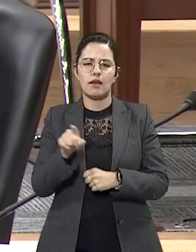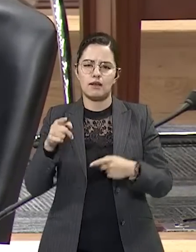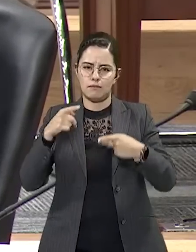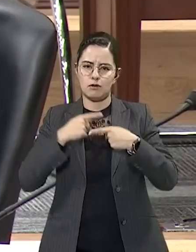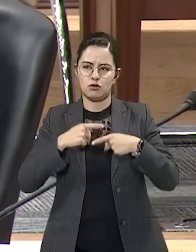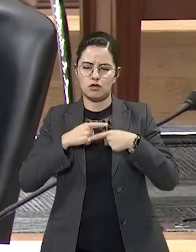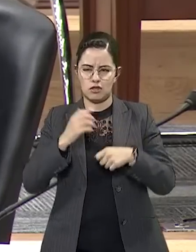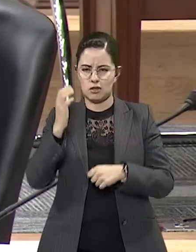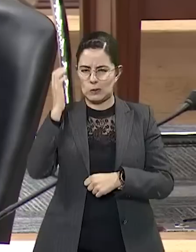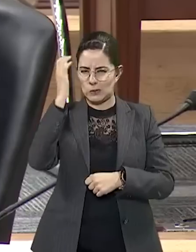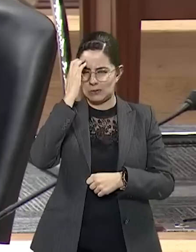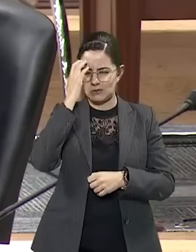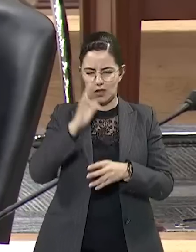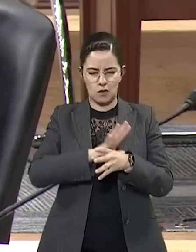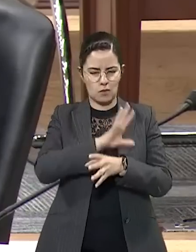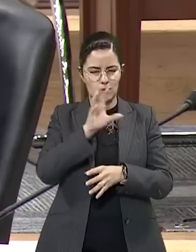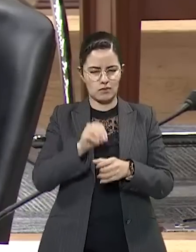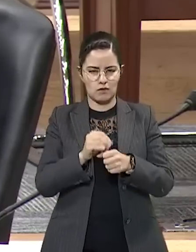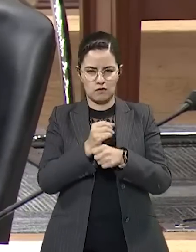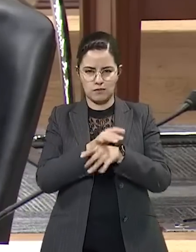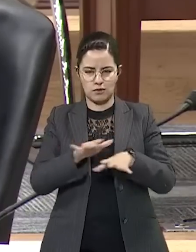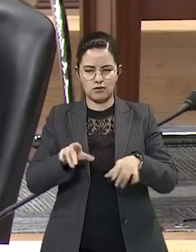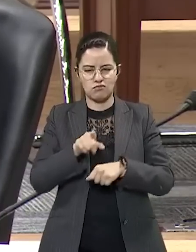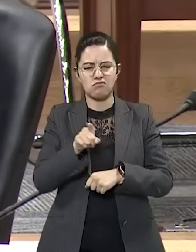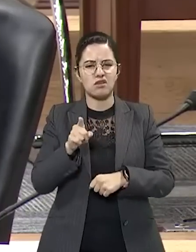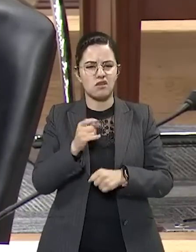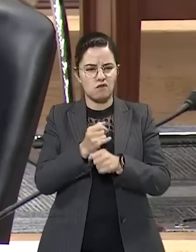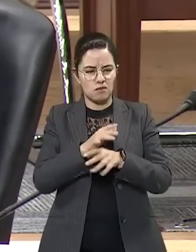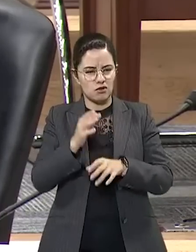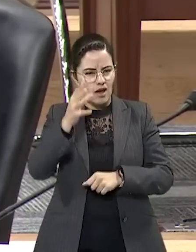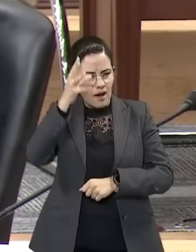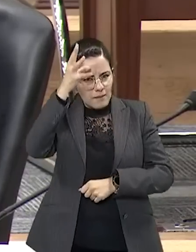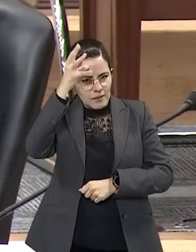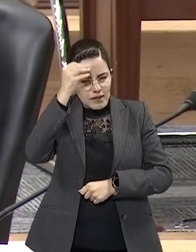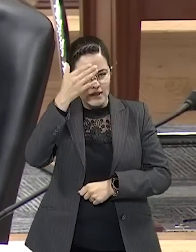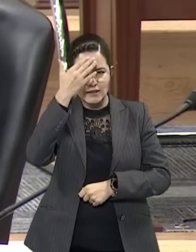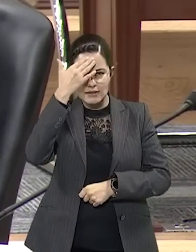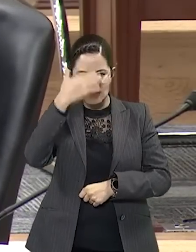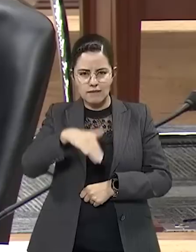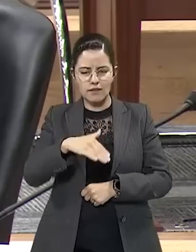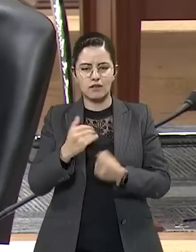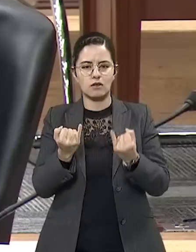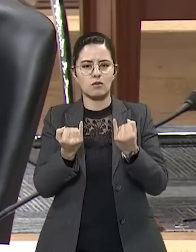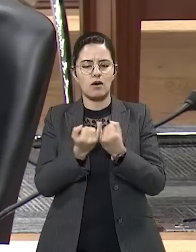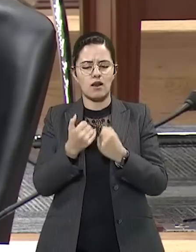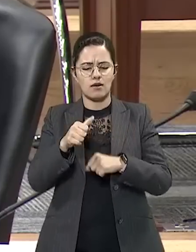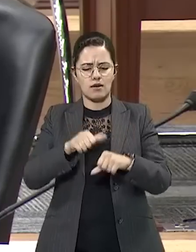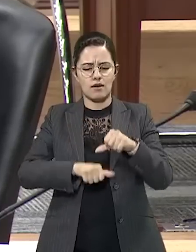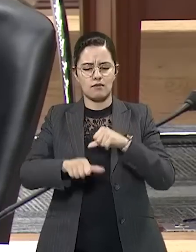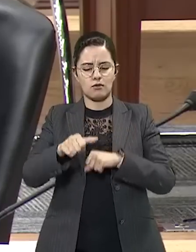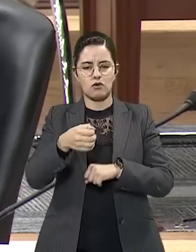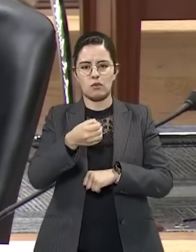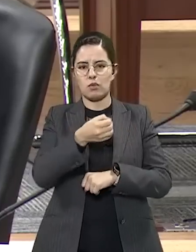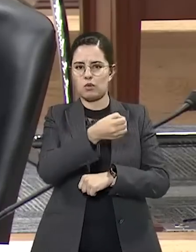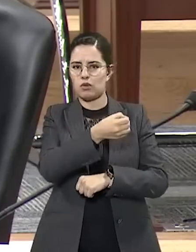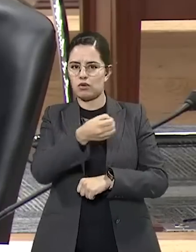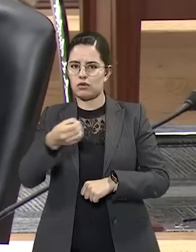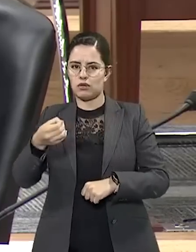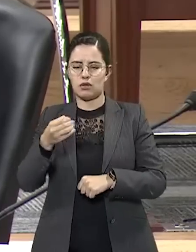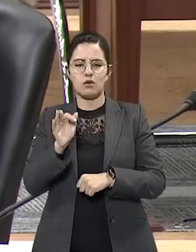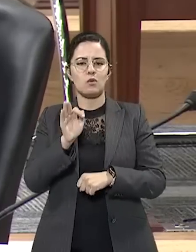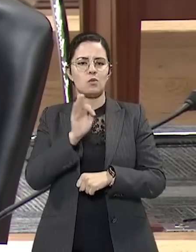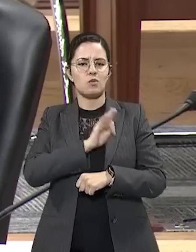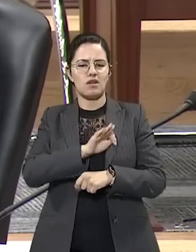cuentas de una ciudadanía mejor informada y una transición ordenada y que abone a la continuidad